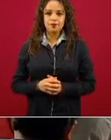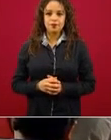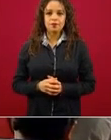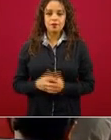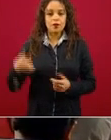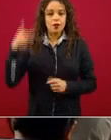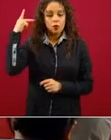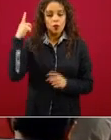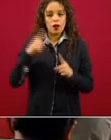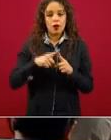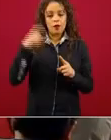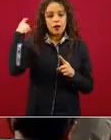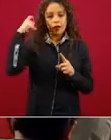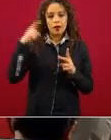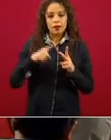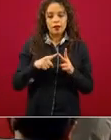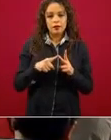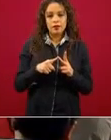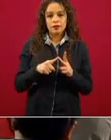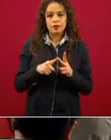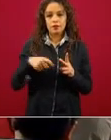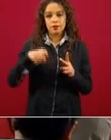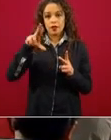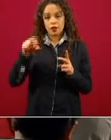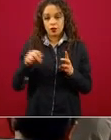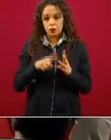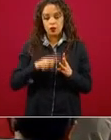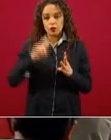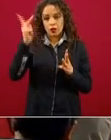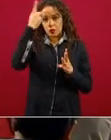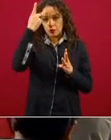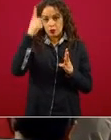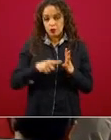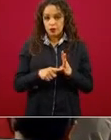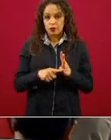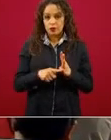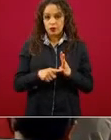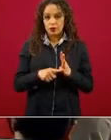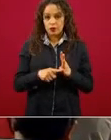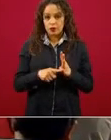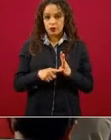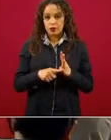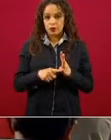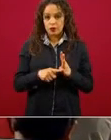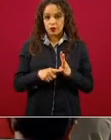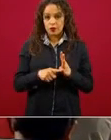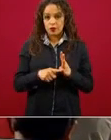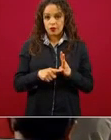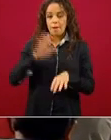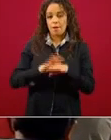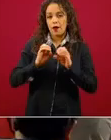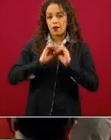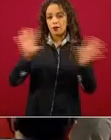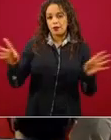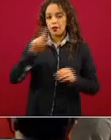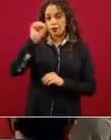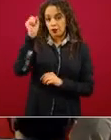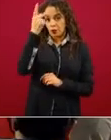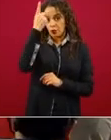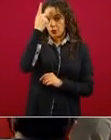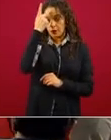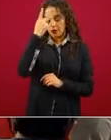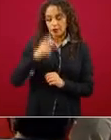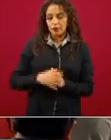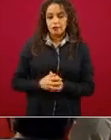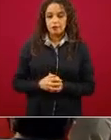Puebla, Querétaro, Quintana Roo y San Luis Potosí. Sobre todo quisiera aquí ver los datos de San Luis Potosí, que mostraron